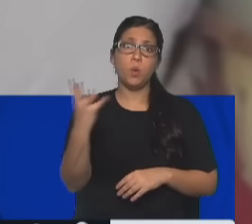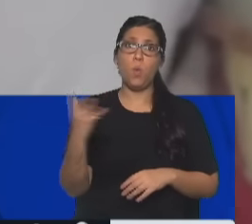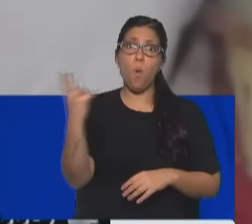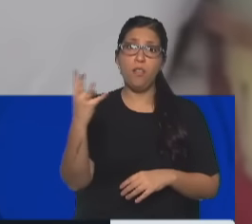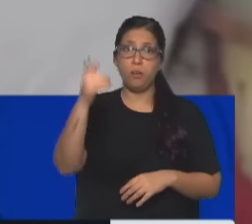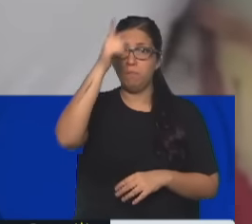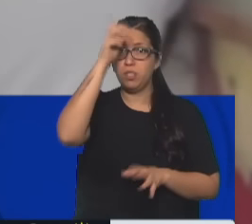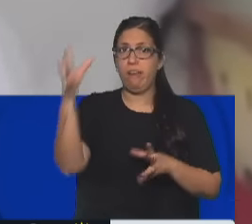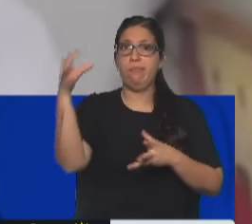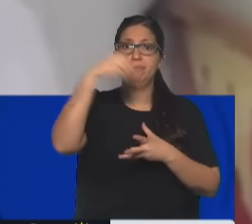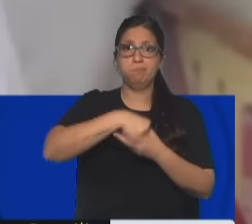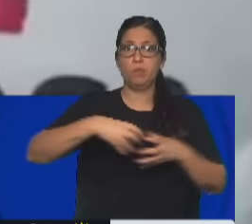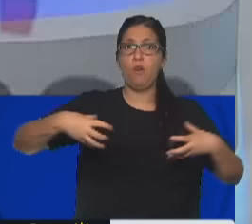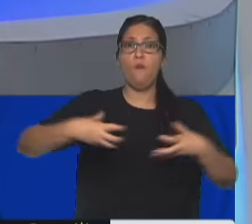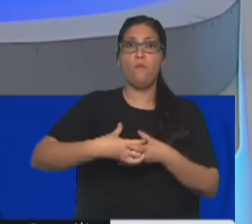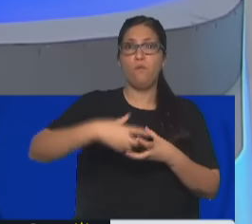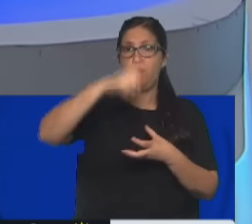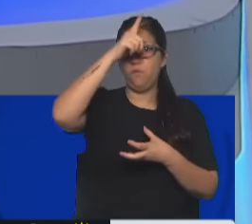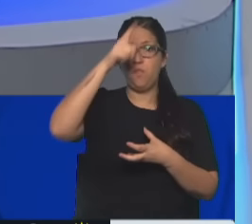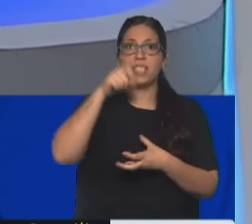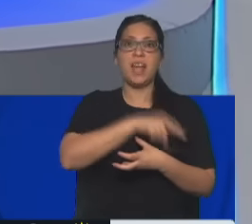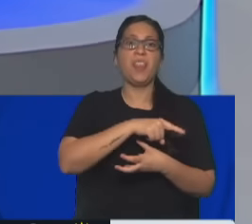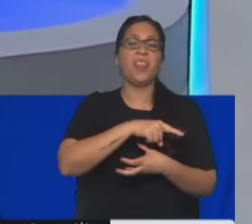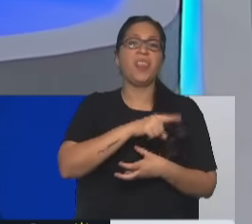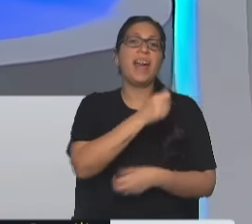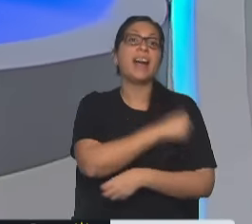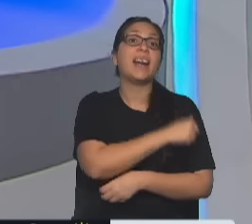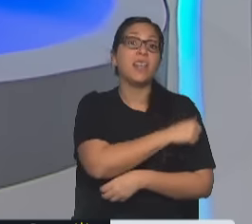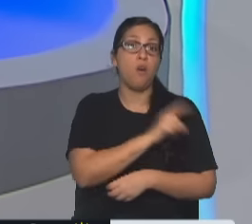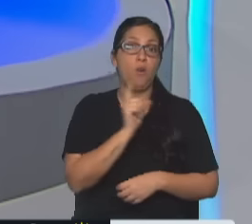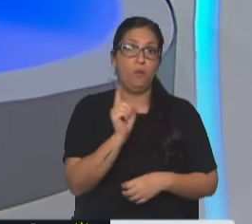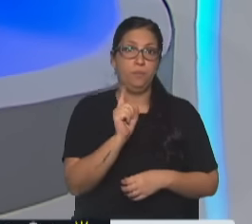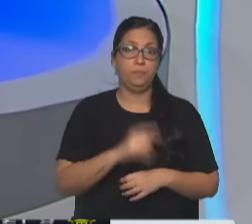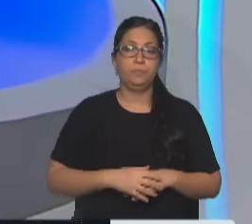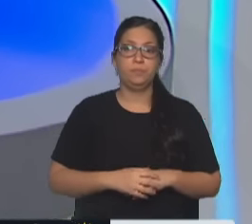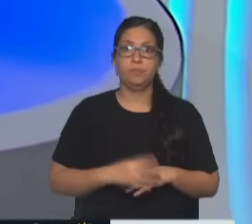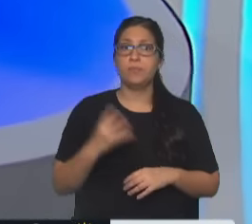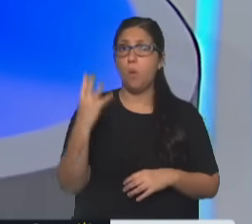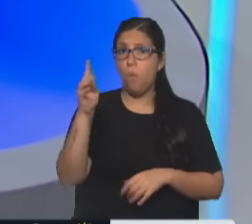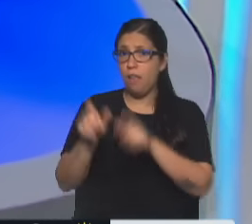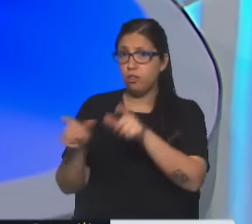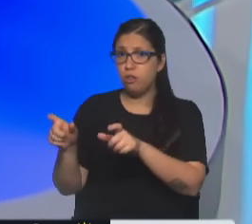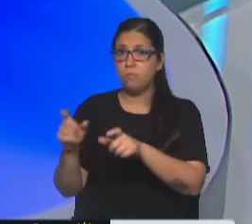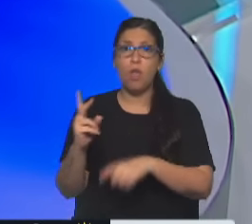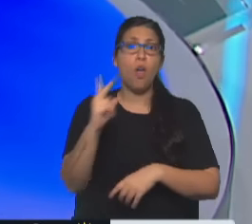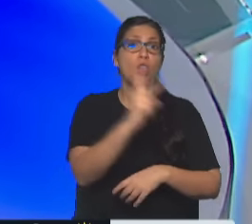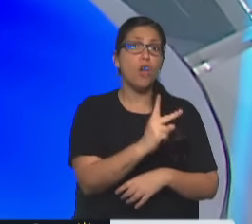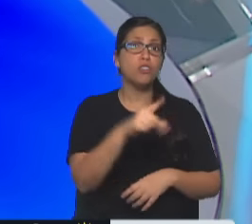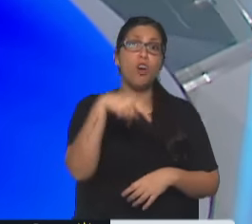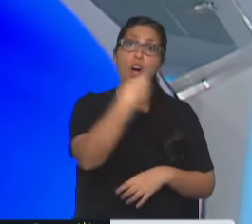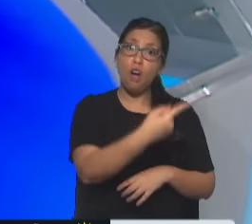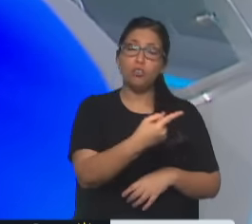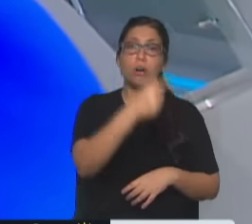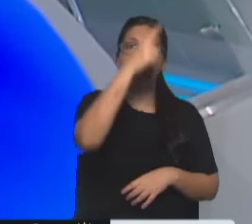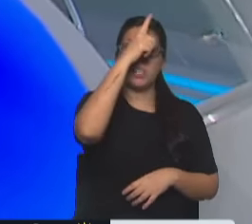parte de la fuerza de Río, ¿no? Exacto, no son fuerzas Pablo. Federales. Sí, de hecho, de los 4 policías que fueron asesinados, 2 policías que pertenecen a la